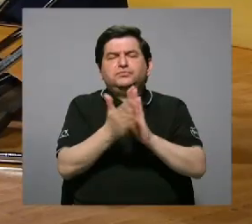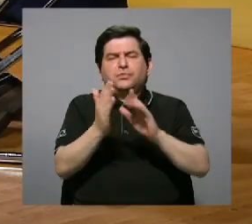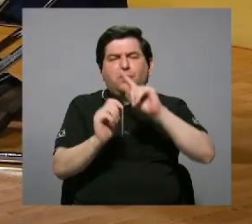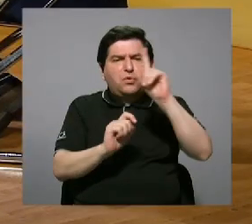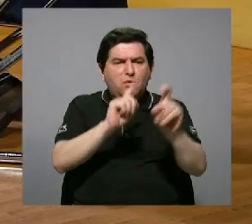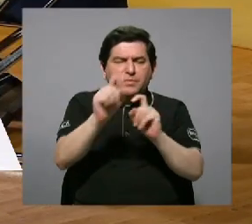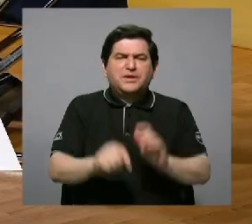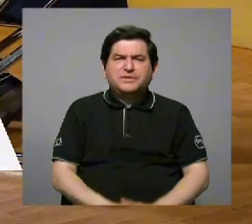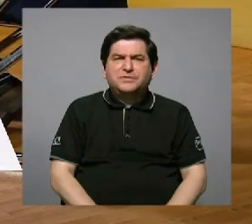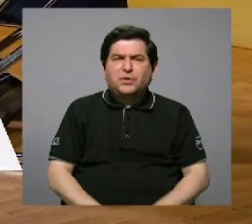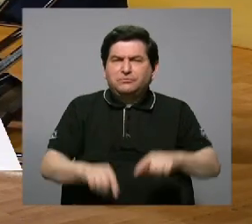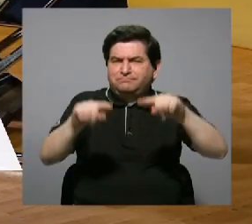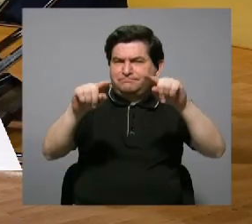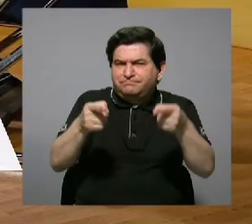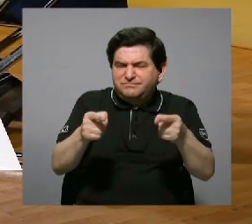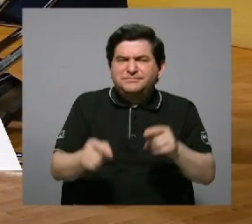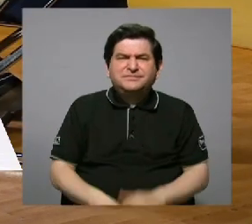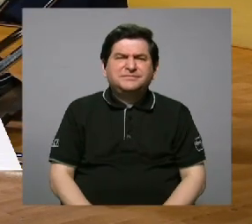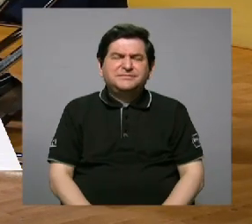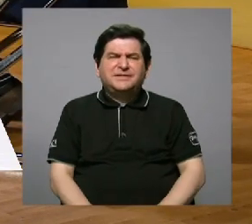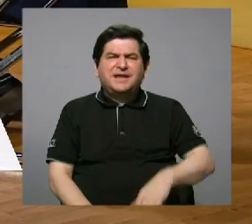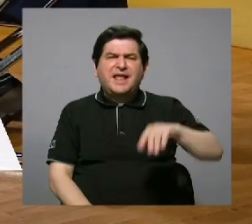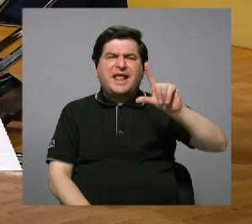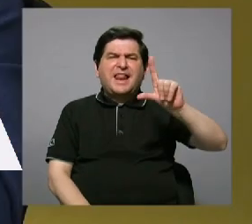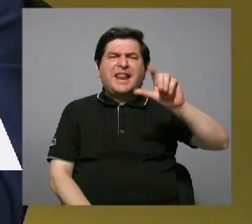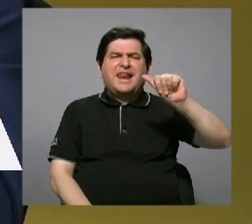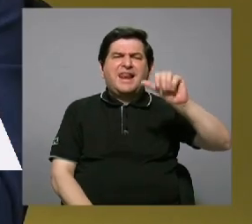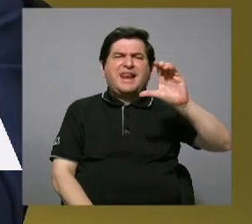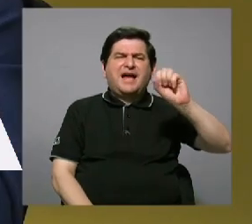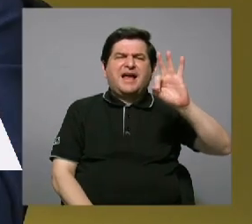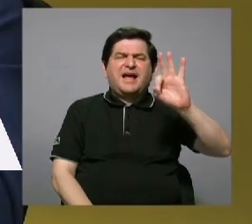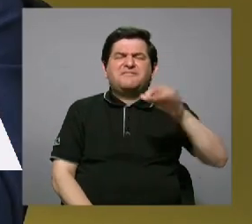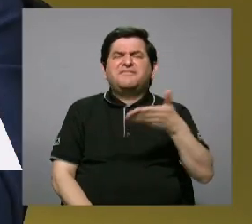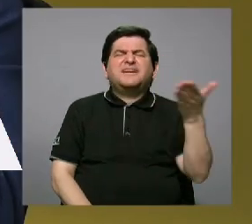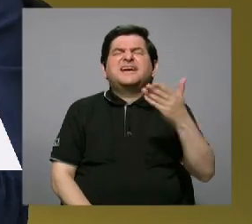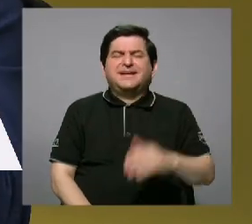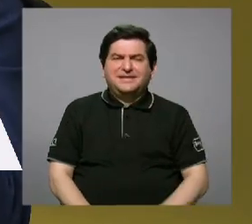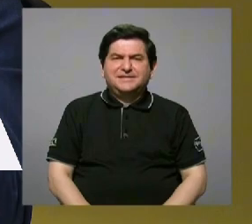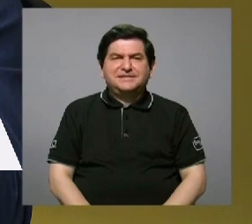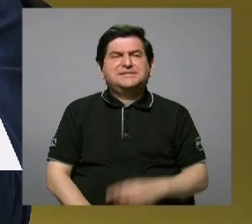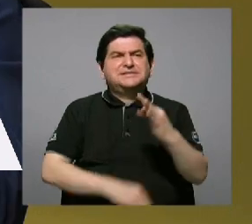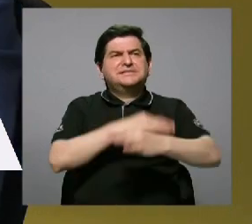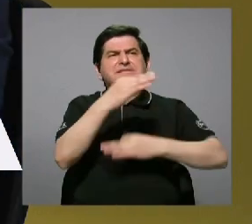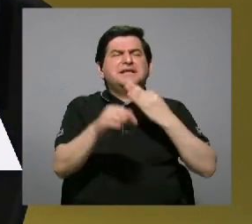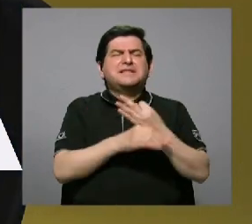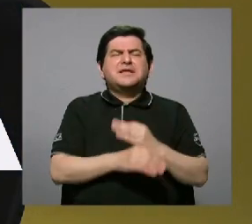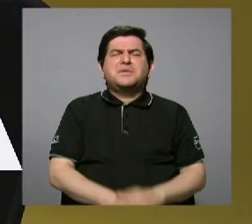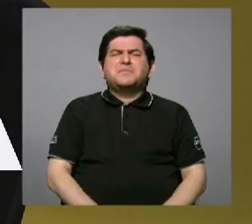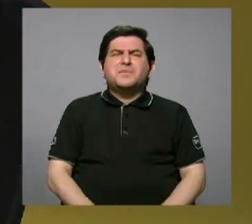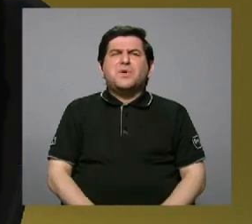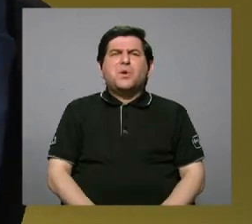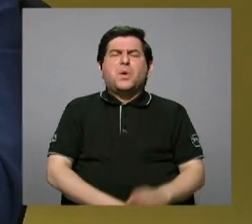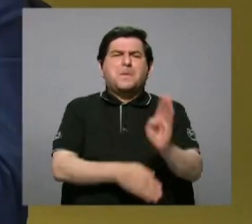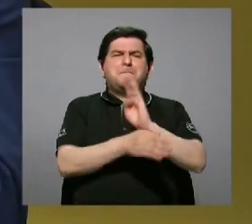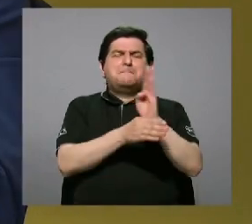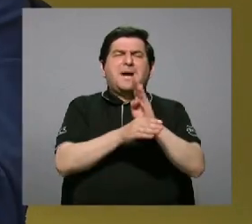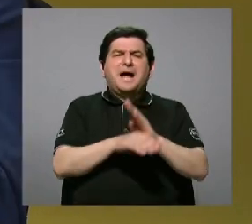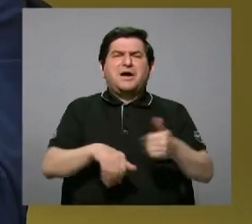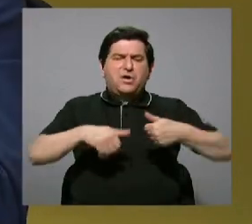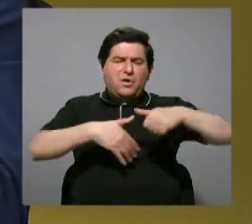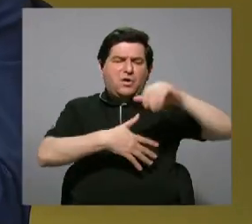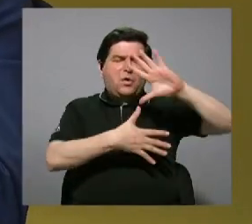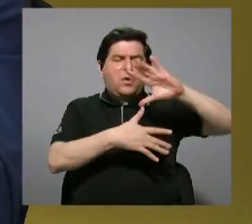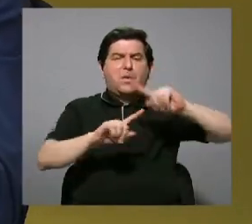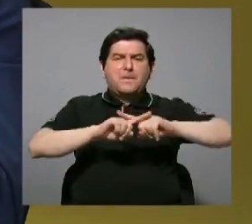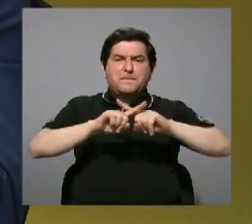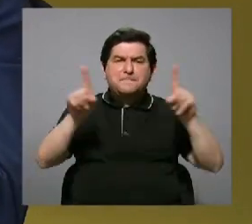un paréntesis, ya que la mencionó, ¿qué es la CAF? La CAF es como una especie de banco interamericano, un BID, pero de Sudamérica, ¿verdad? Que